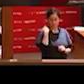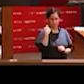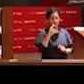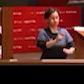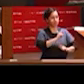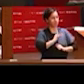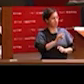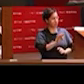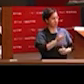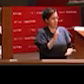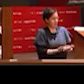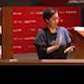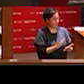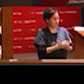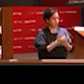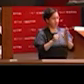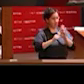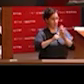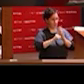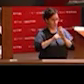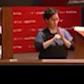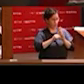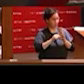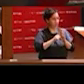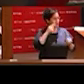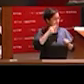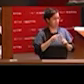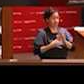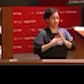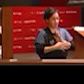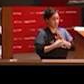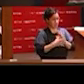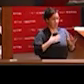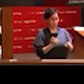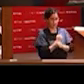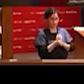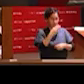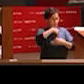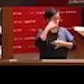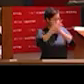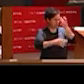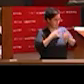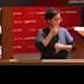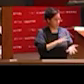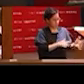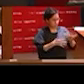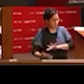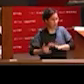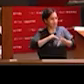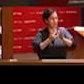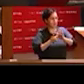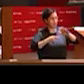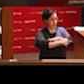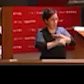concedieron el certificado por enor de la de de la calidad de todas nuestras actividades la implantación de sistemas de